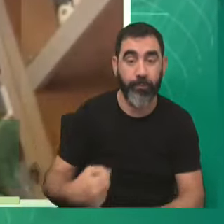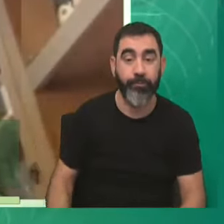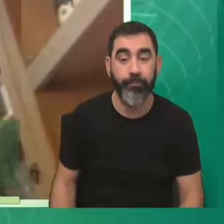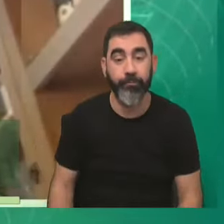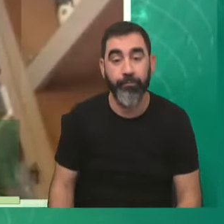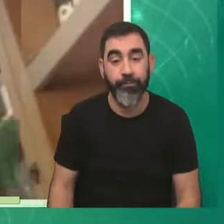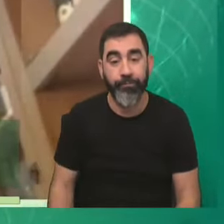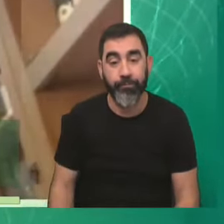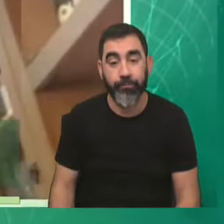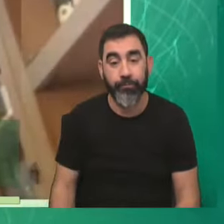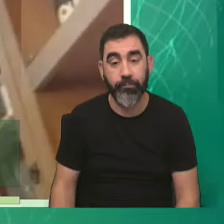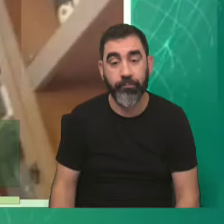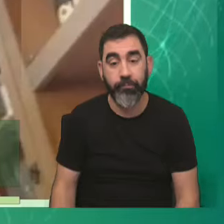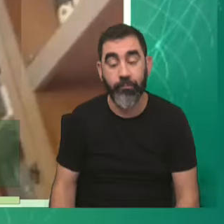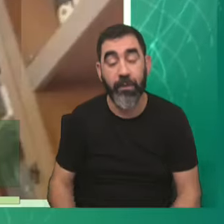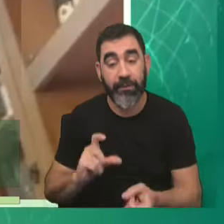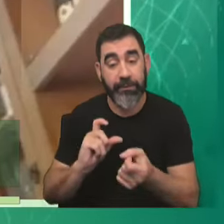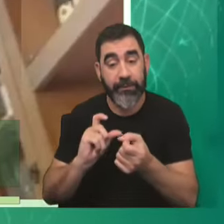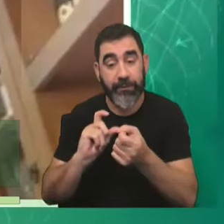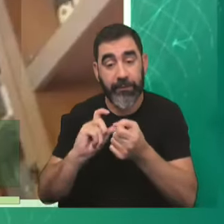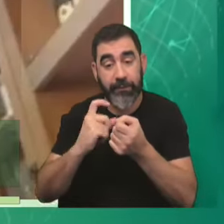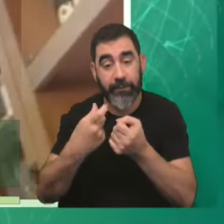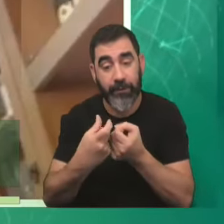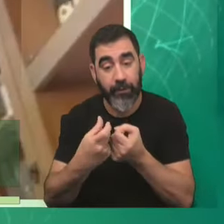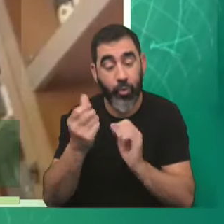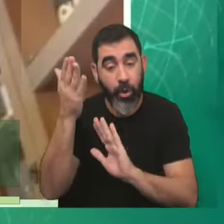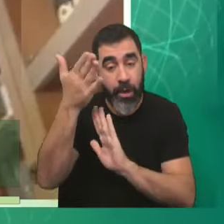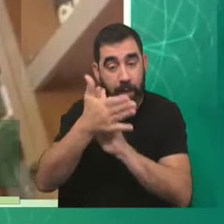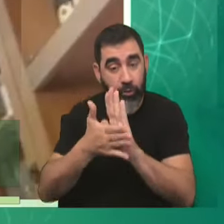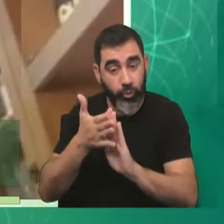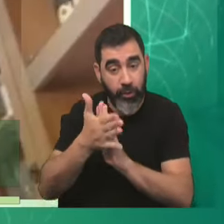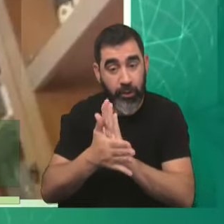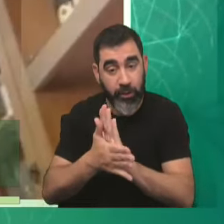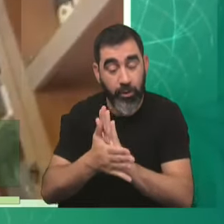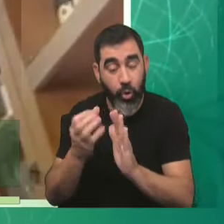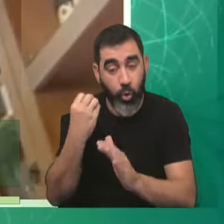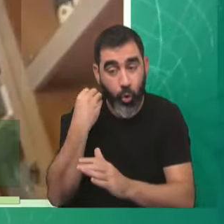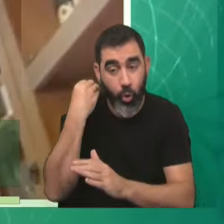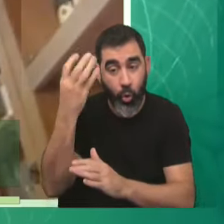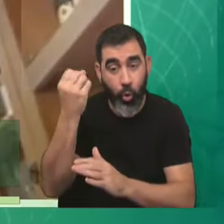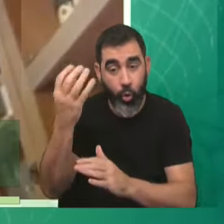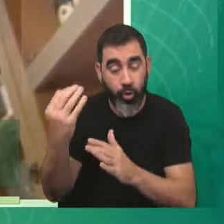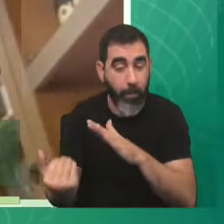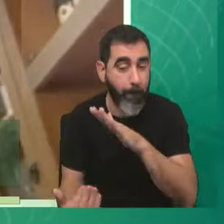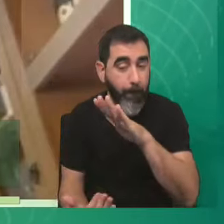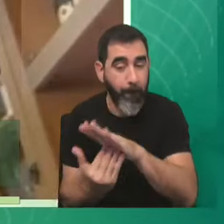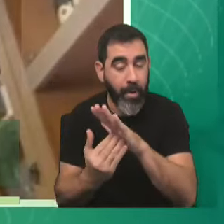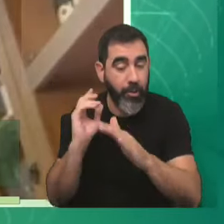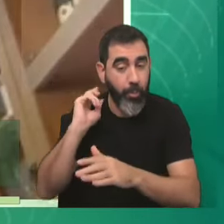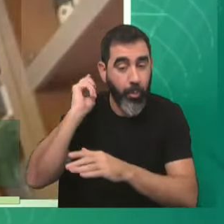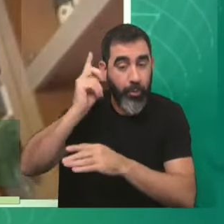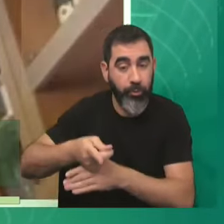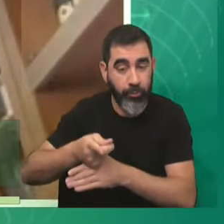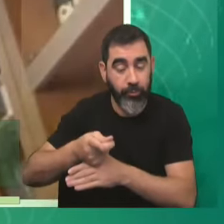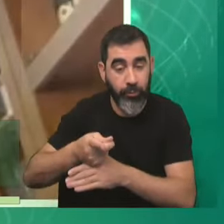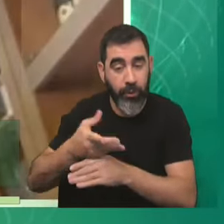este y bueno nuestro sindicato como es un sindicato a nivel nacional en congreso que es el órgano de mayor decisión que